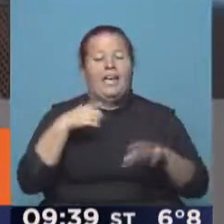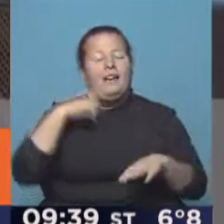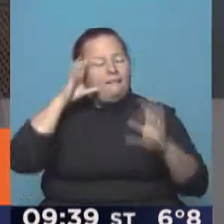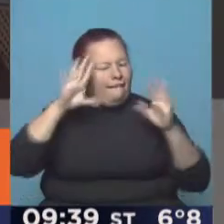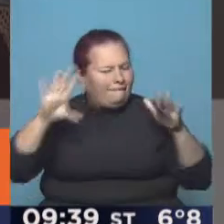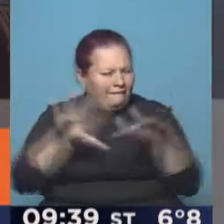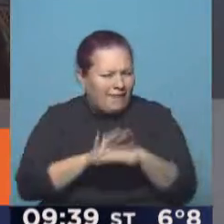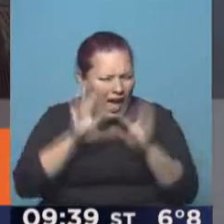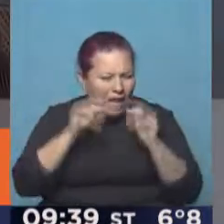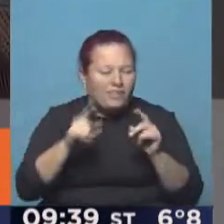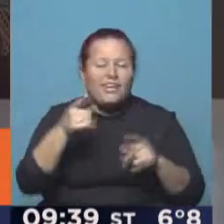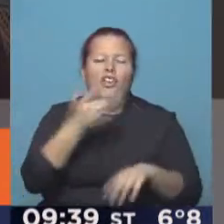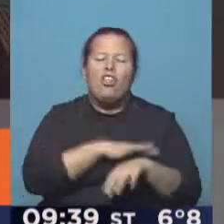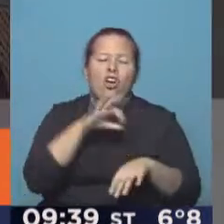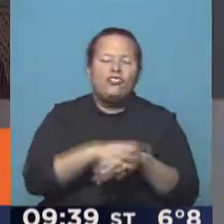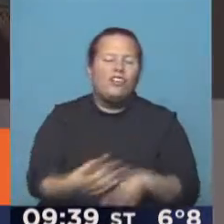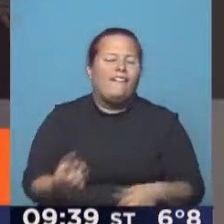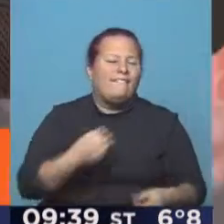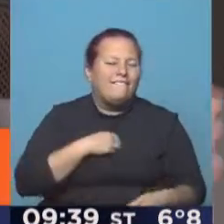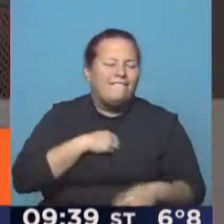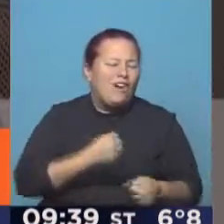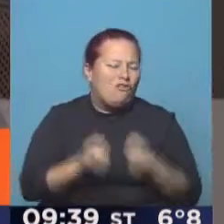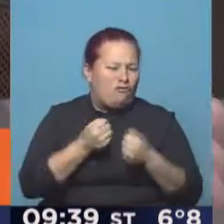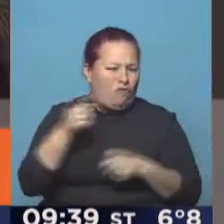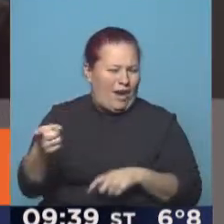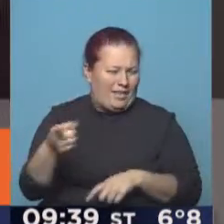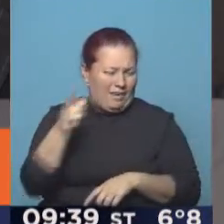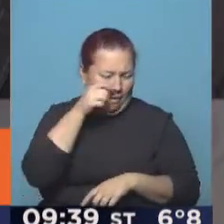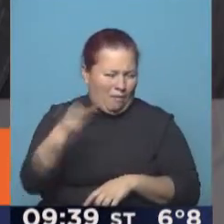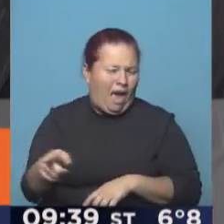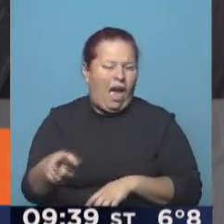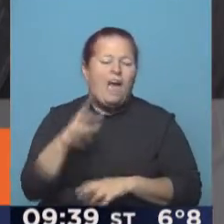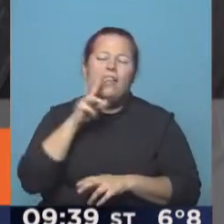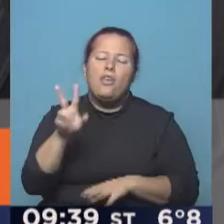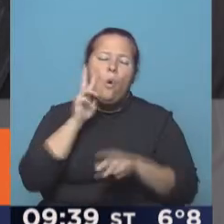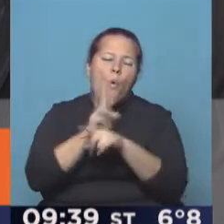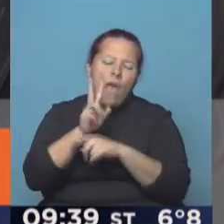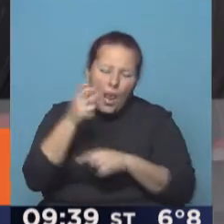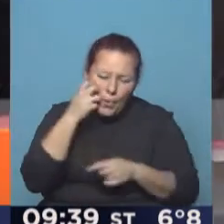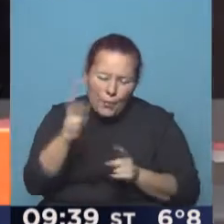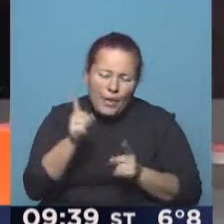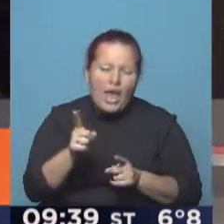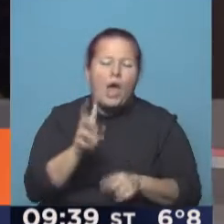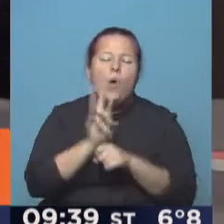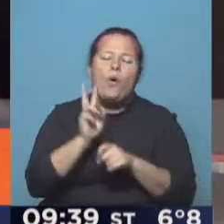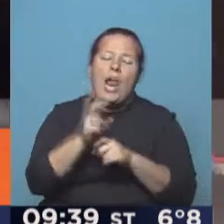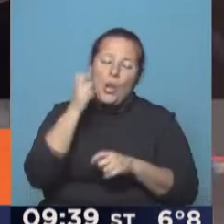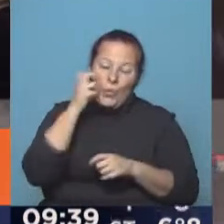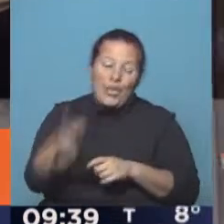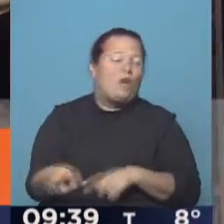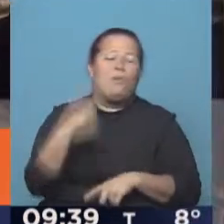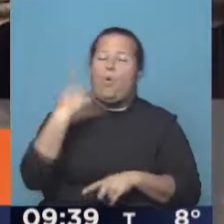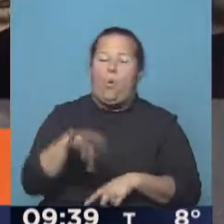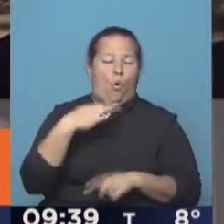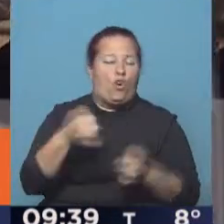acuerdo perfectamente, y Favaloro fue un hincha fanático de don Arturo. Me dijo, cuidalo al viejo, porque es lo